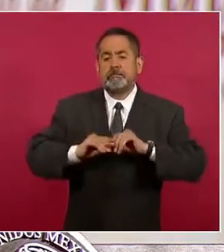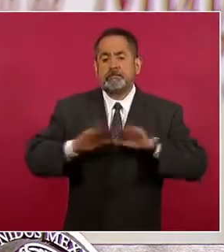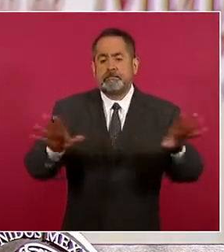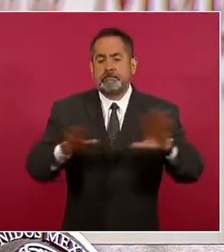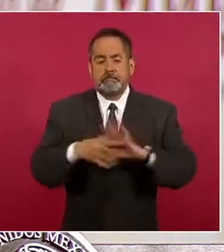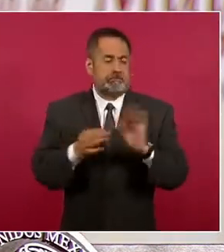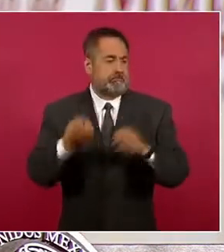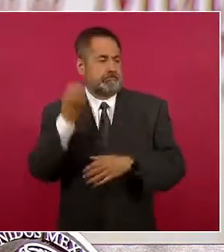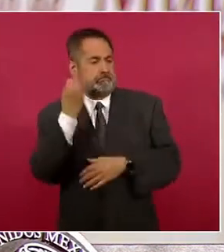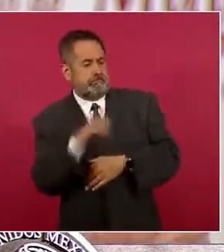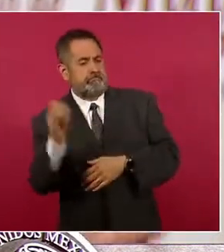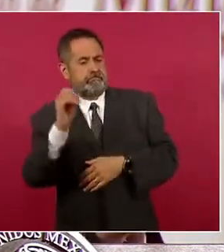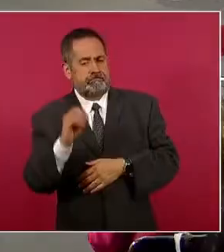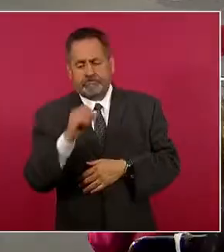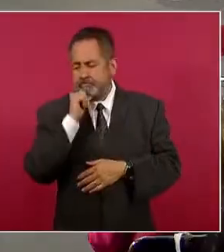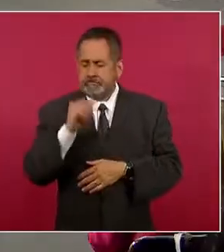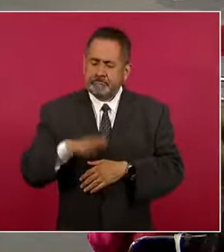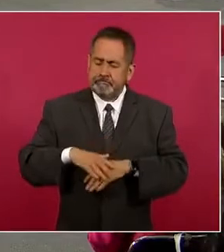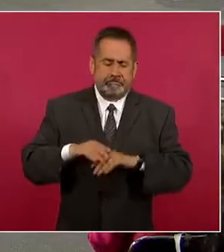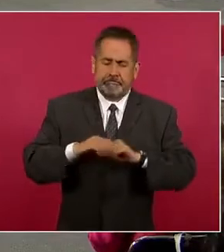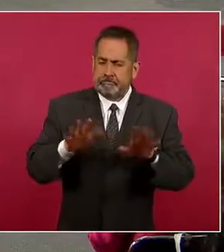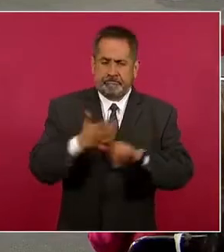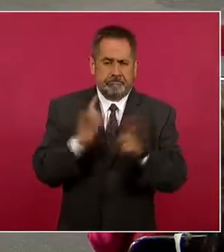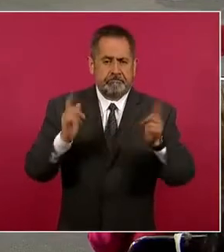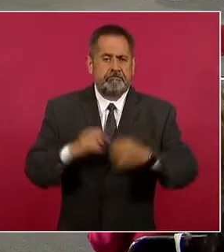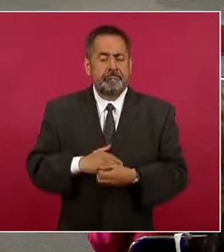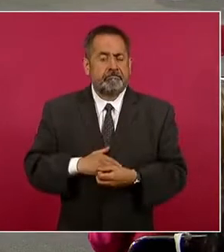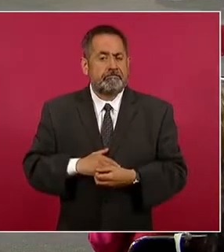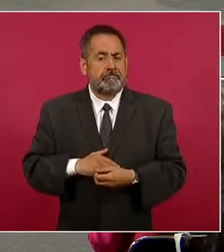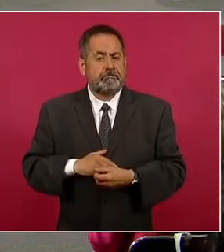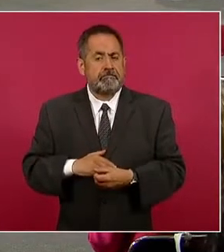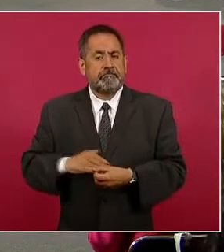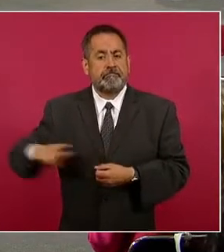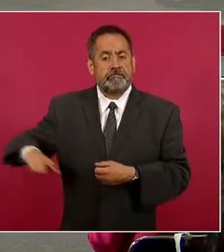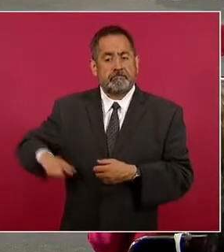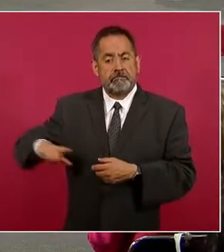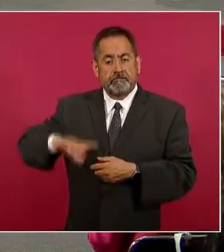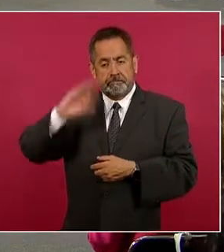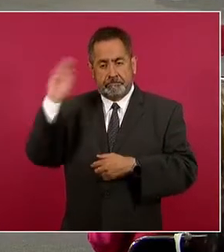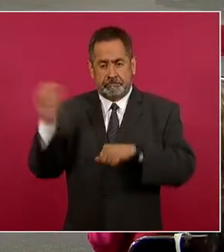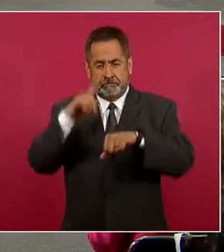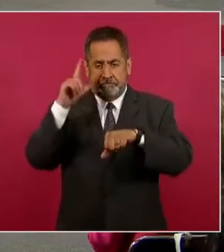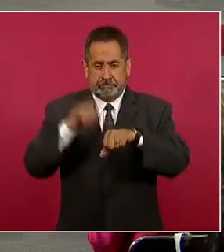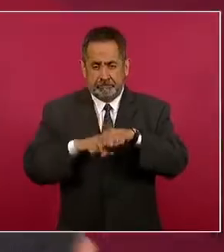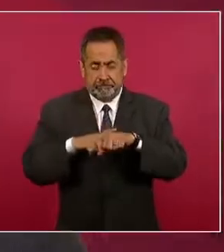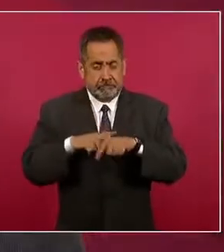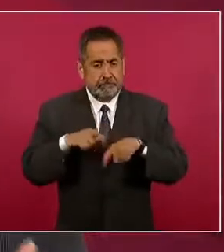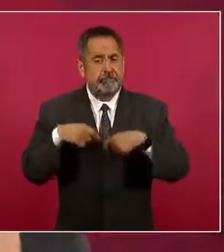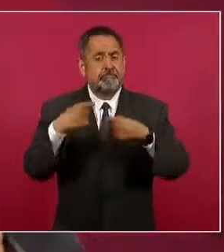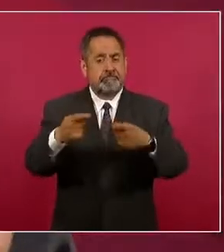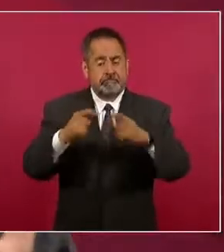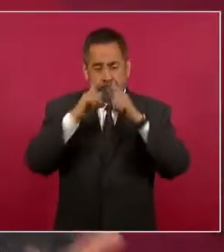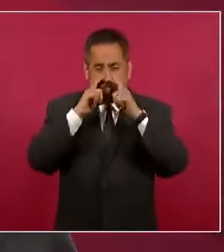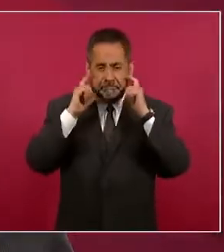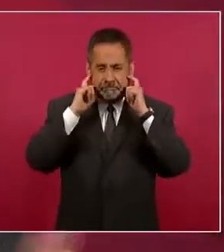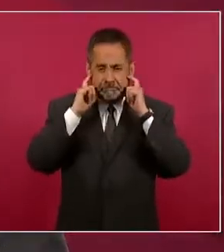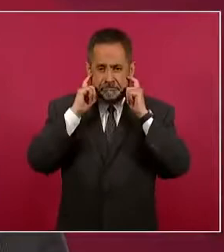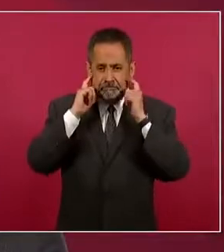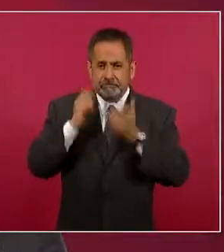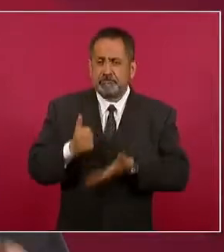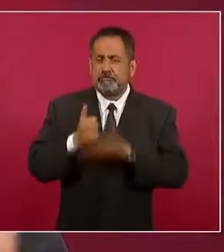la obligatoriedad. El gobierno federal de México desde el inicio lo planteó como una medida basada